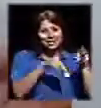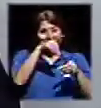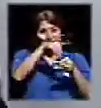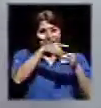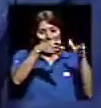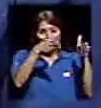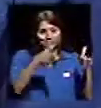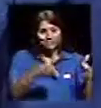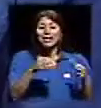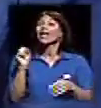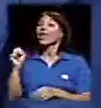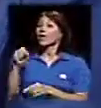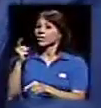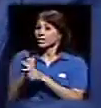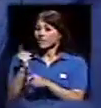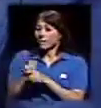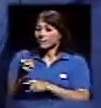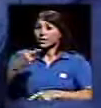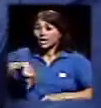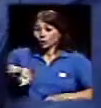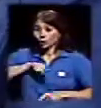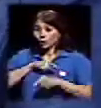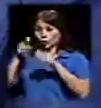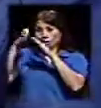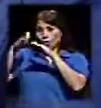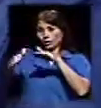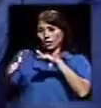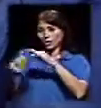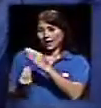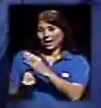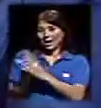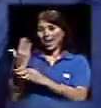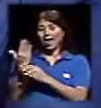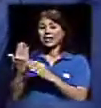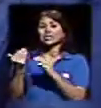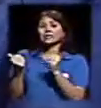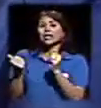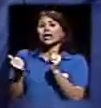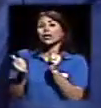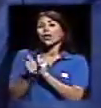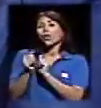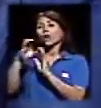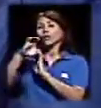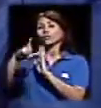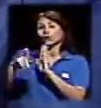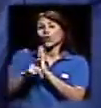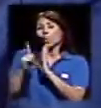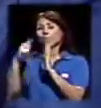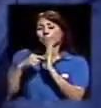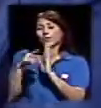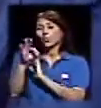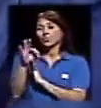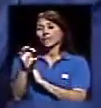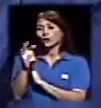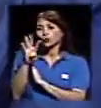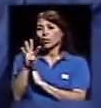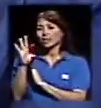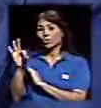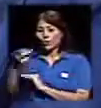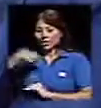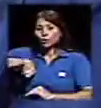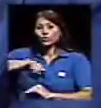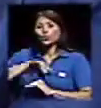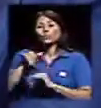paternidad. Efectivamente, discutible. Fuimos creados mediante la Constitución de 1949 como un órgano auxiliar de la